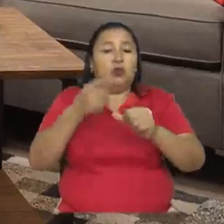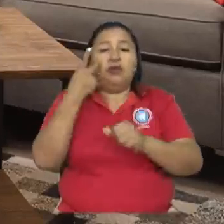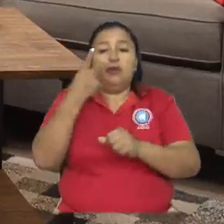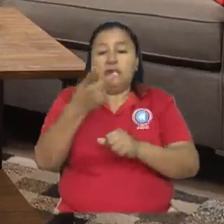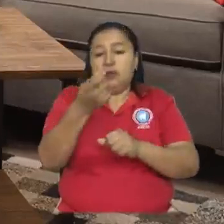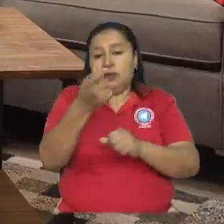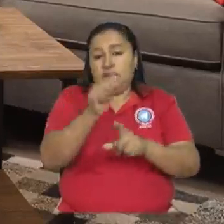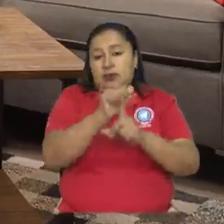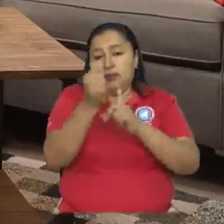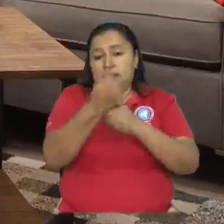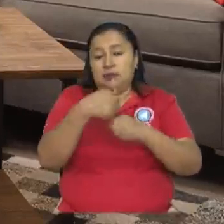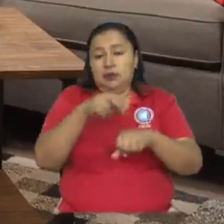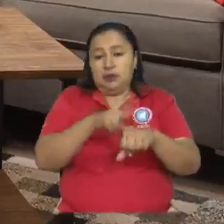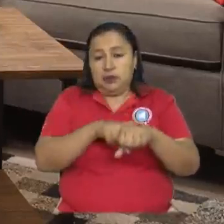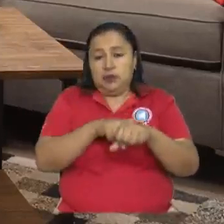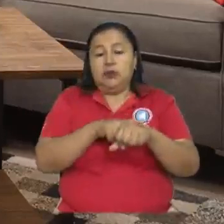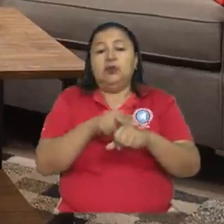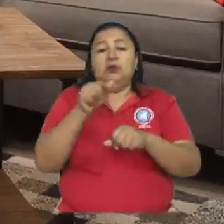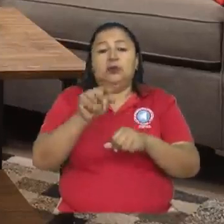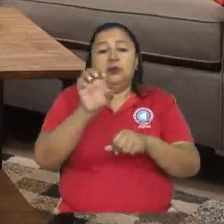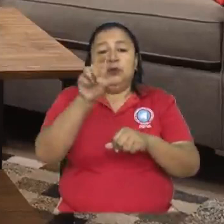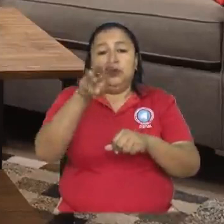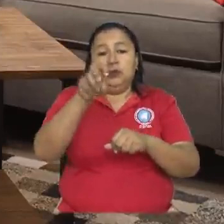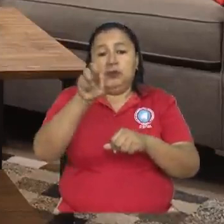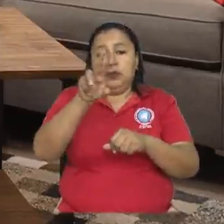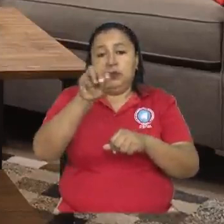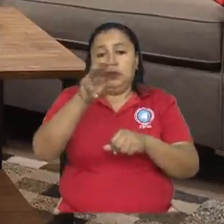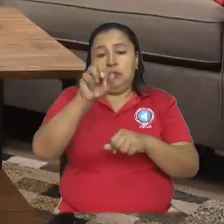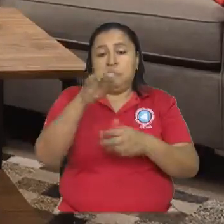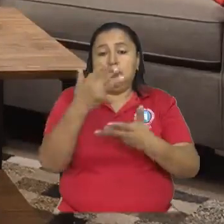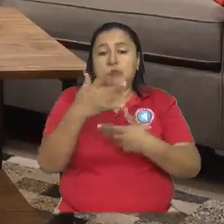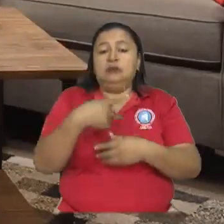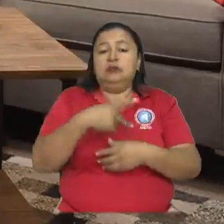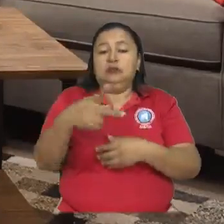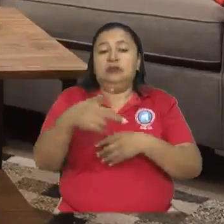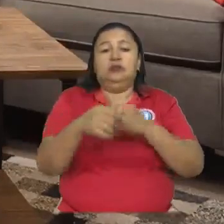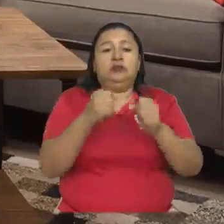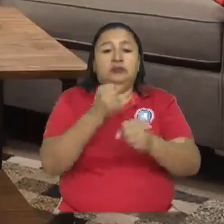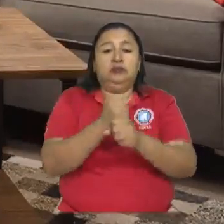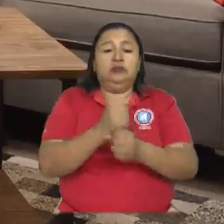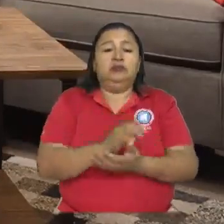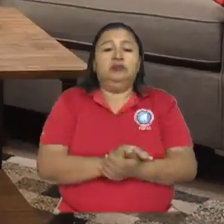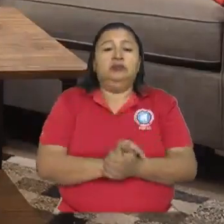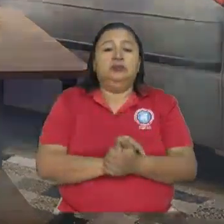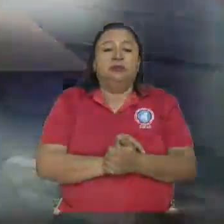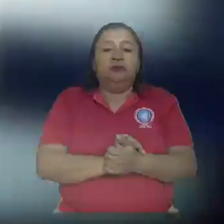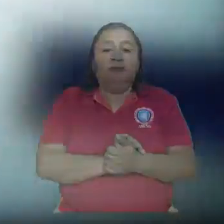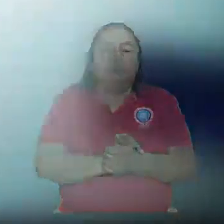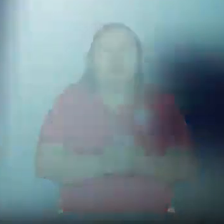canal parlamentario. El canal de la Asamblea Nacional. Estuvo con ustedes Elmer Marcia. Les esperamos en una nueva edición.